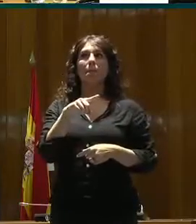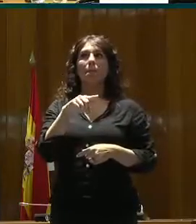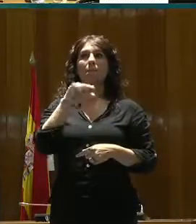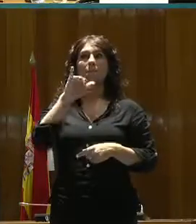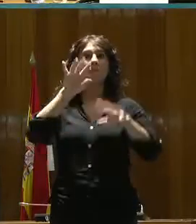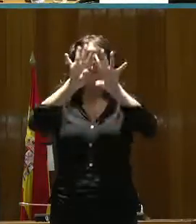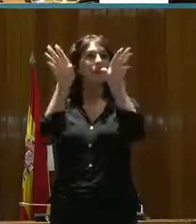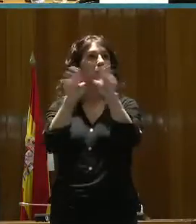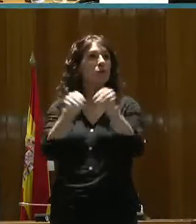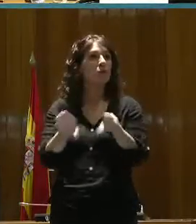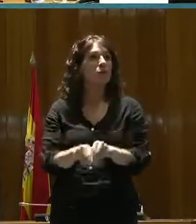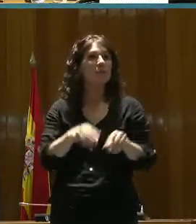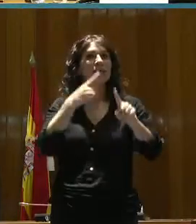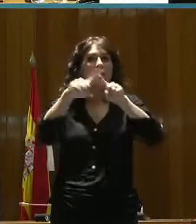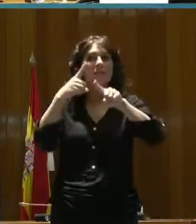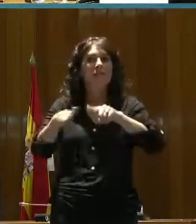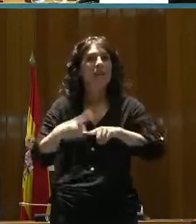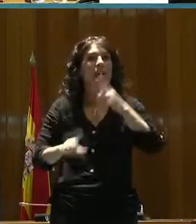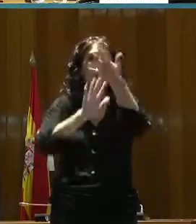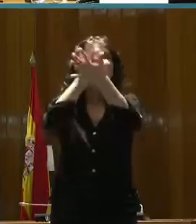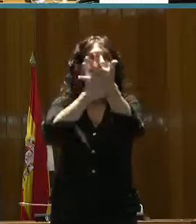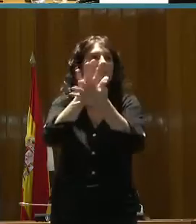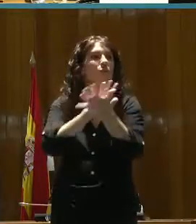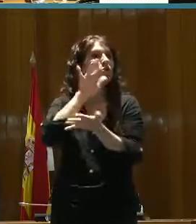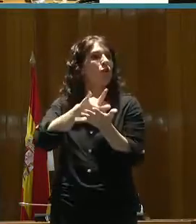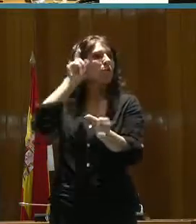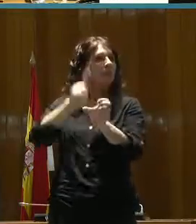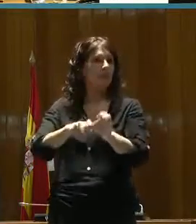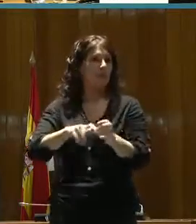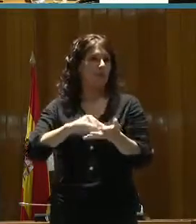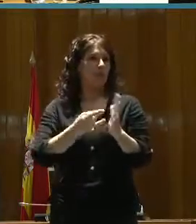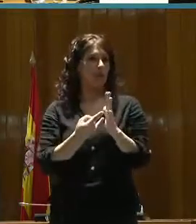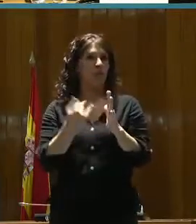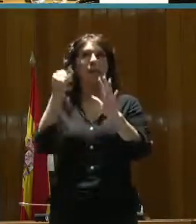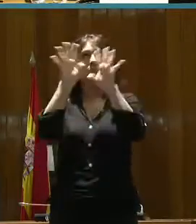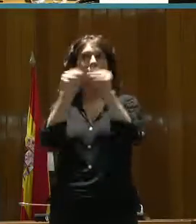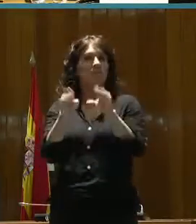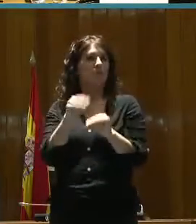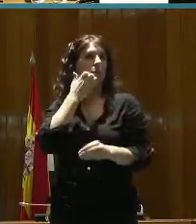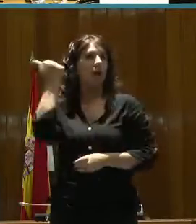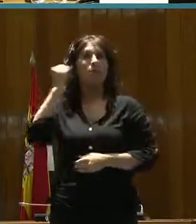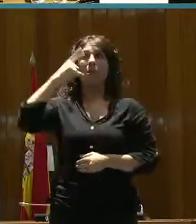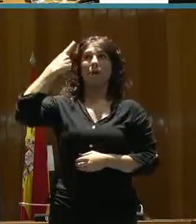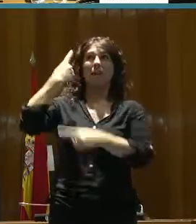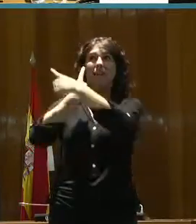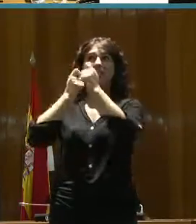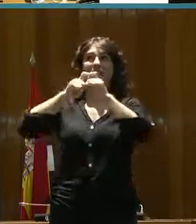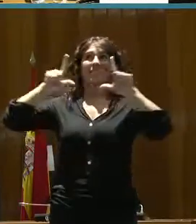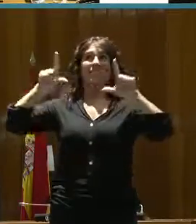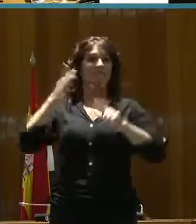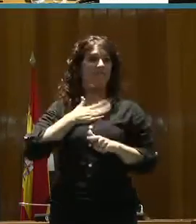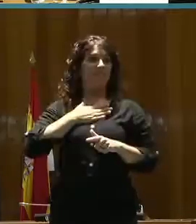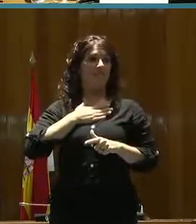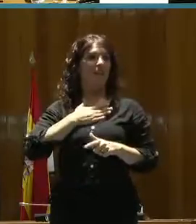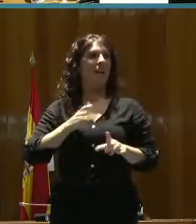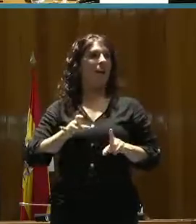resúmenes en las lenguas de signos específicas que han participado en el proyecto, empezando por la lengua de signos